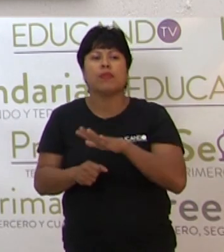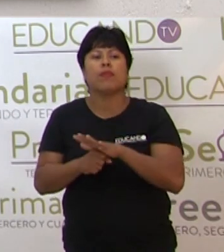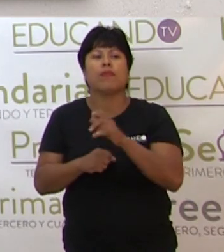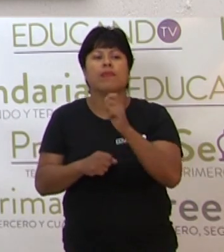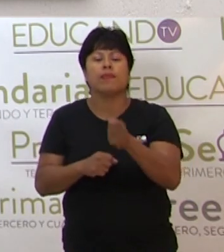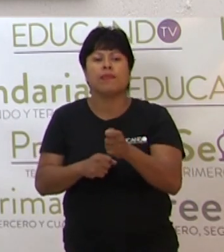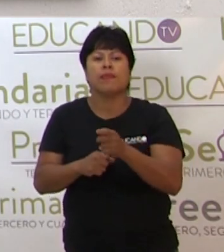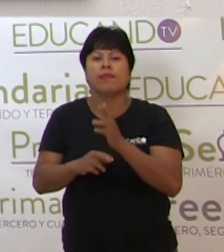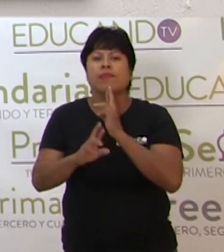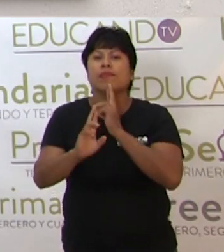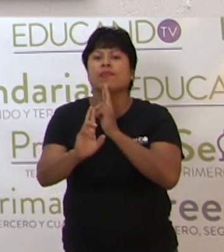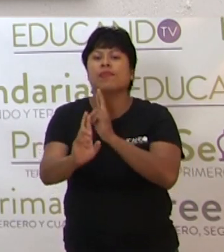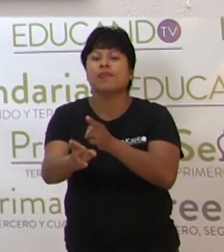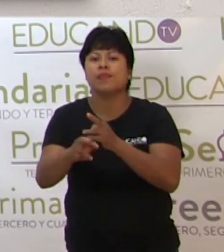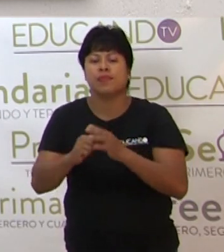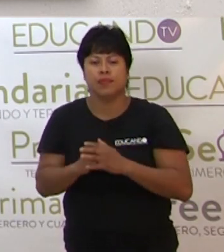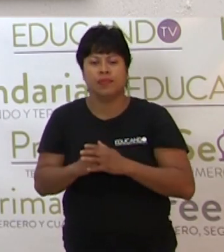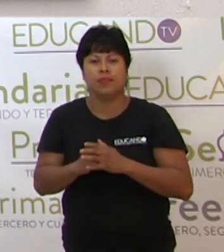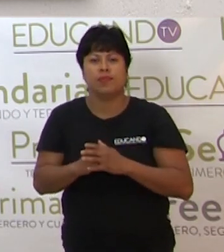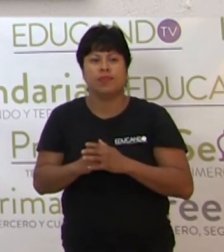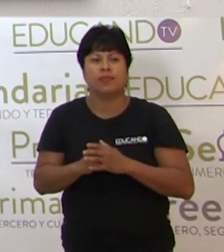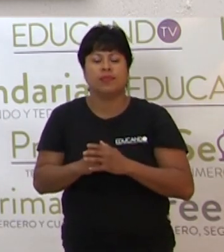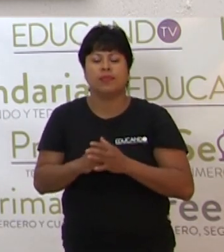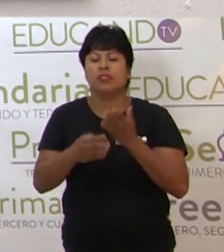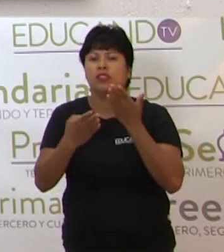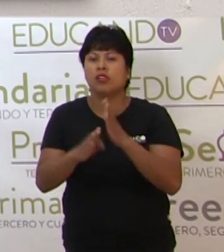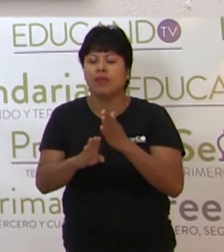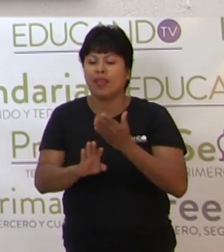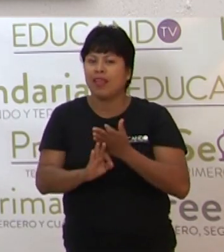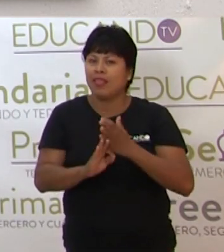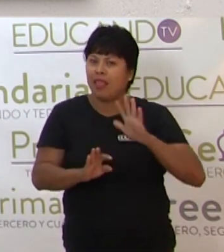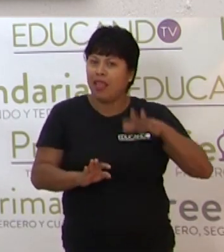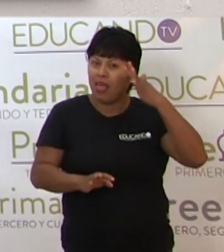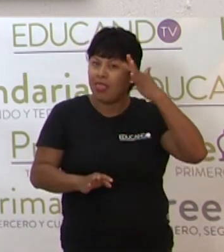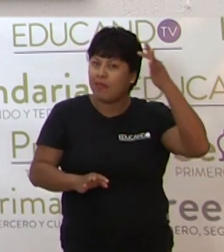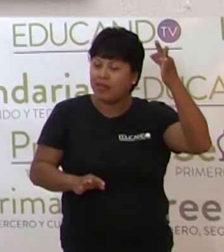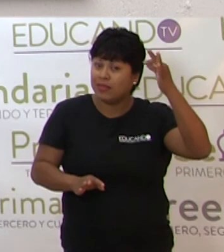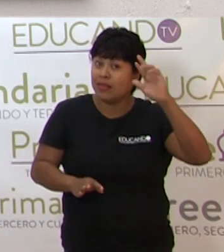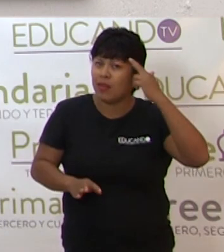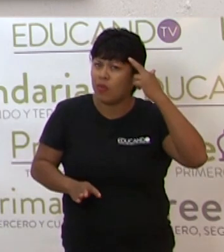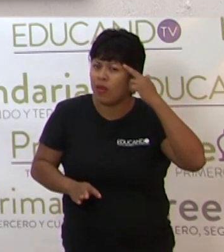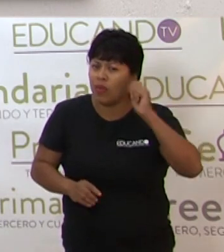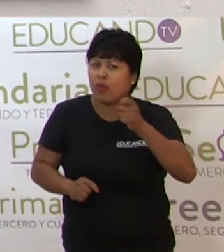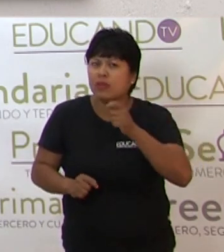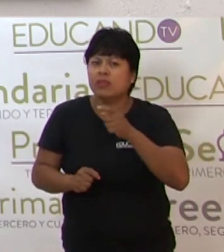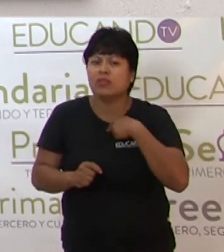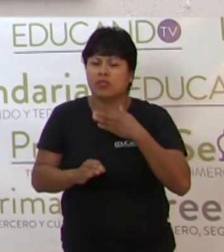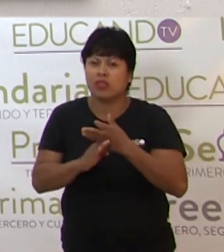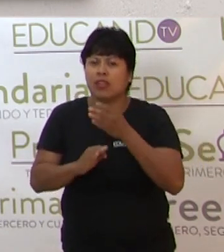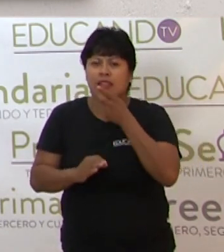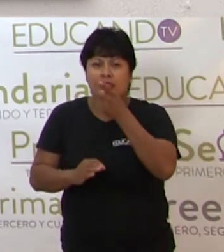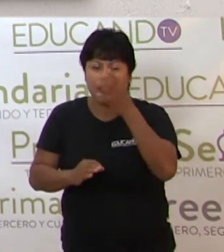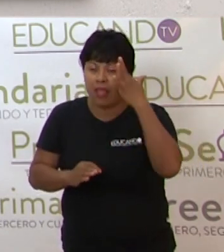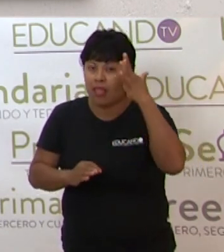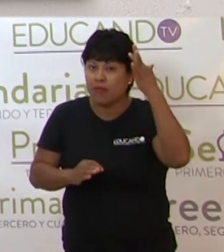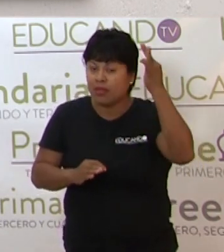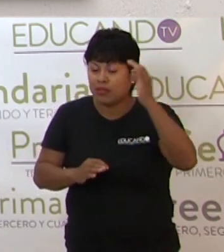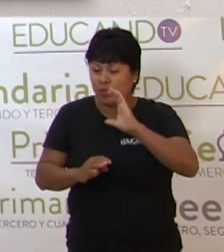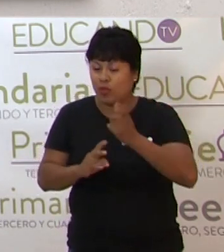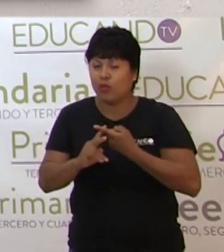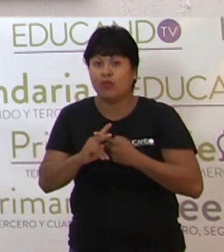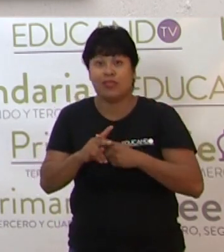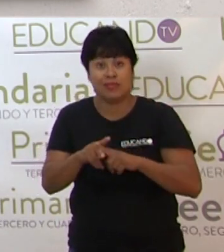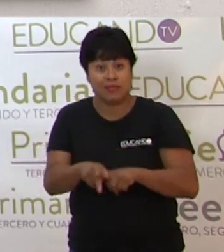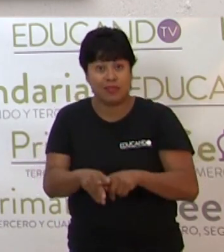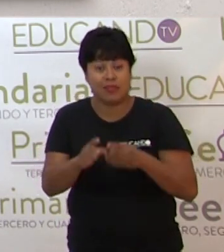es la respuesta, ¿sí?, del acertijo matemático. ¿Recuerdan cuál fue el acertijo que yo les puse